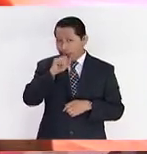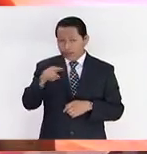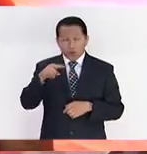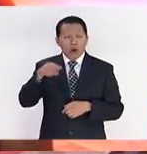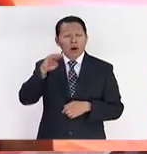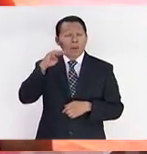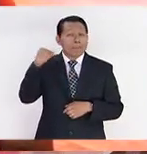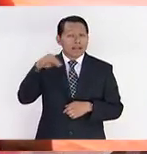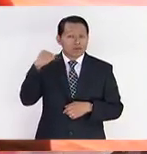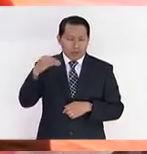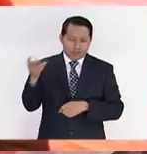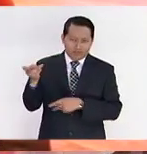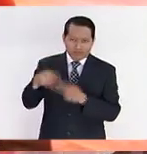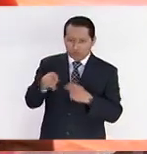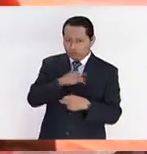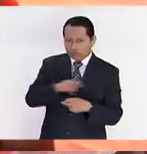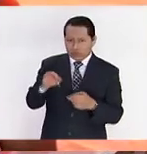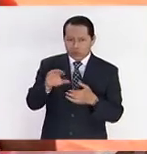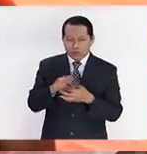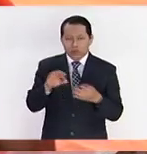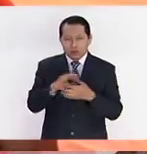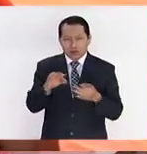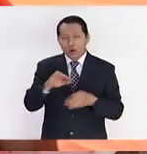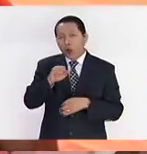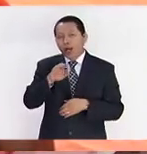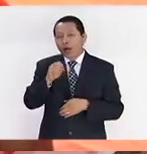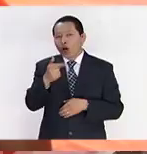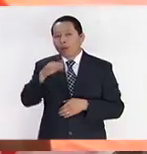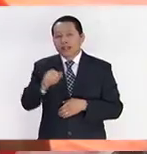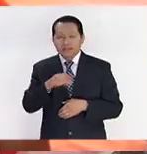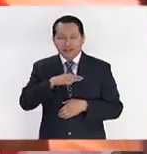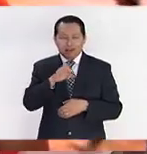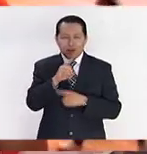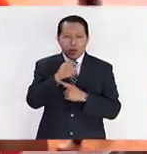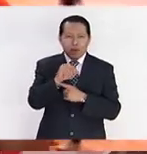de Michoacán. Con imágenes de Joel Gómez desde León, Guanajuato, para México al Día, Eduardo Gaitán.